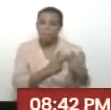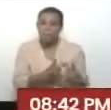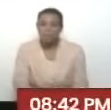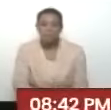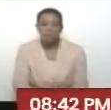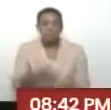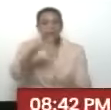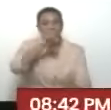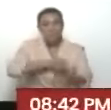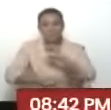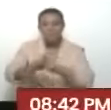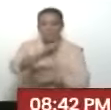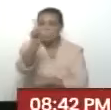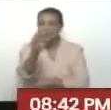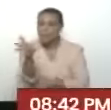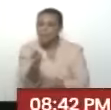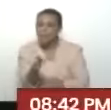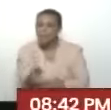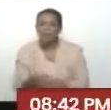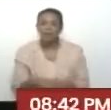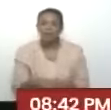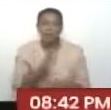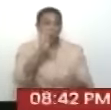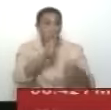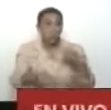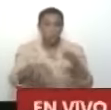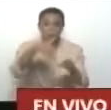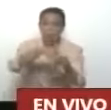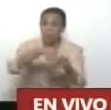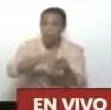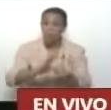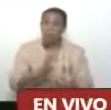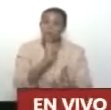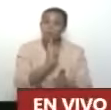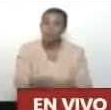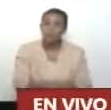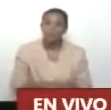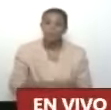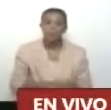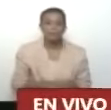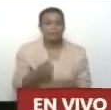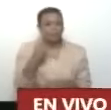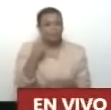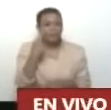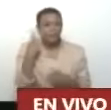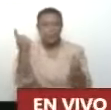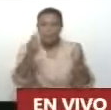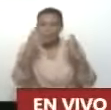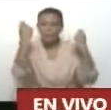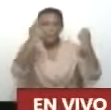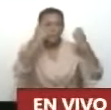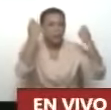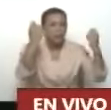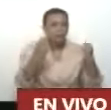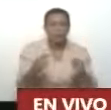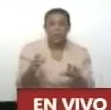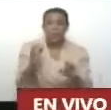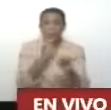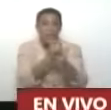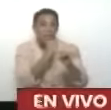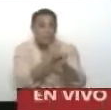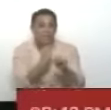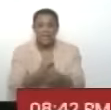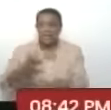Guayana Esequiba y que, bueno, el acto final fue el voto, pero al final fue una gran campaña por redes sociales